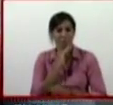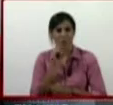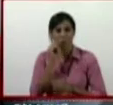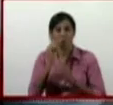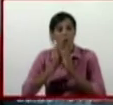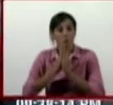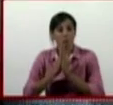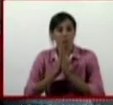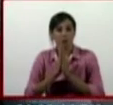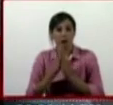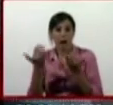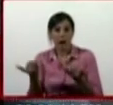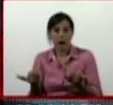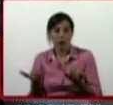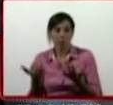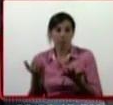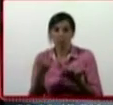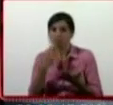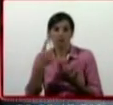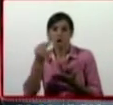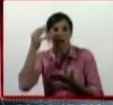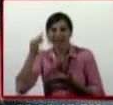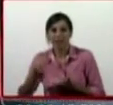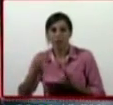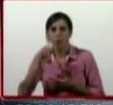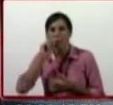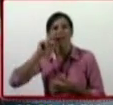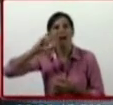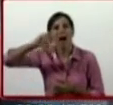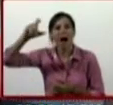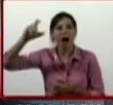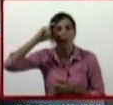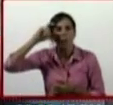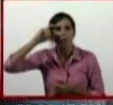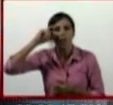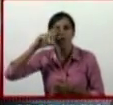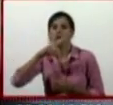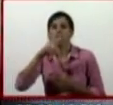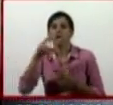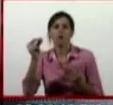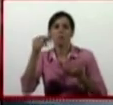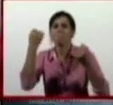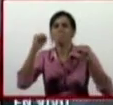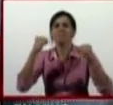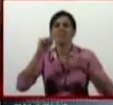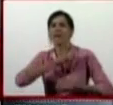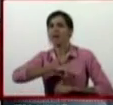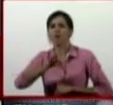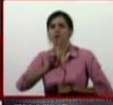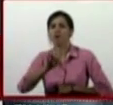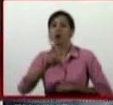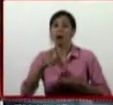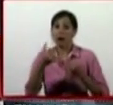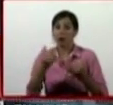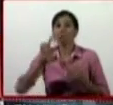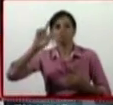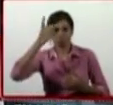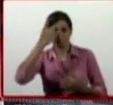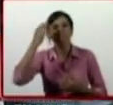ser creyente. O Elías Agua, que decía no ser practicante, ahora se ha convertido en un